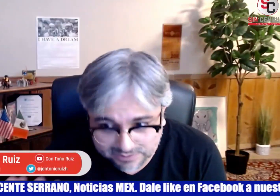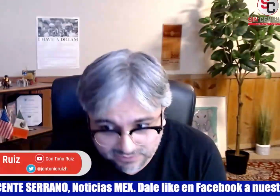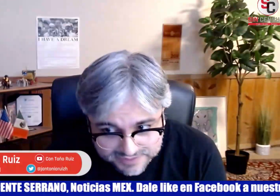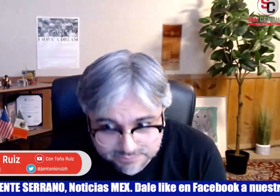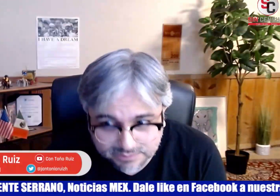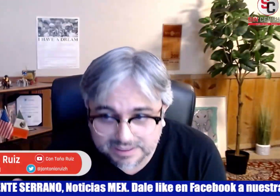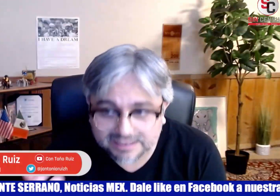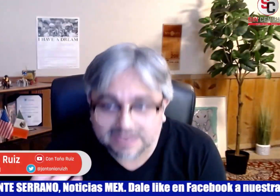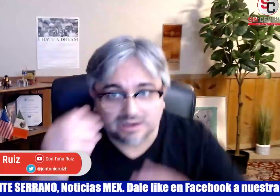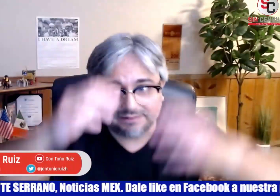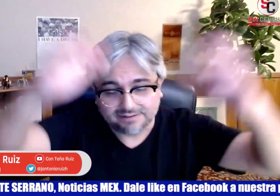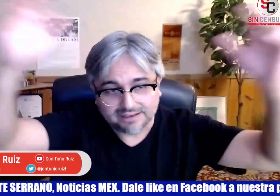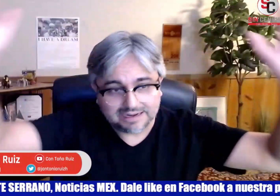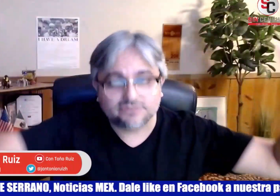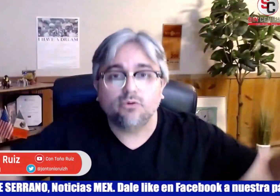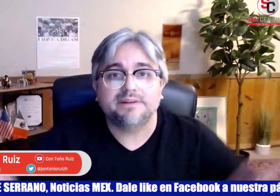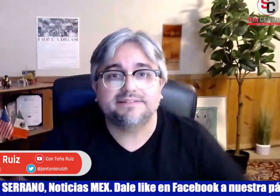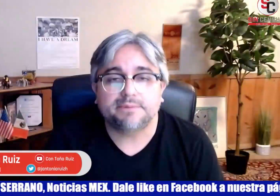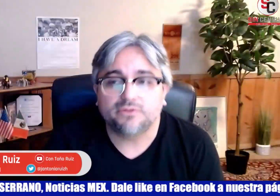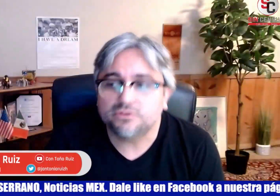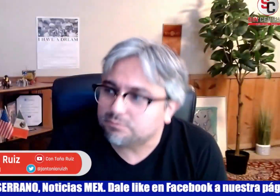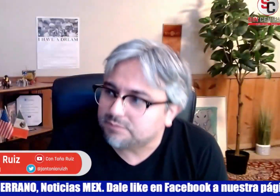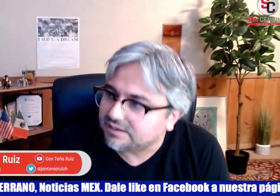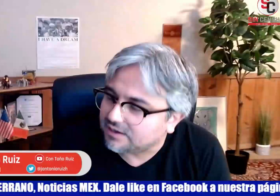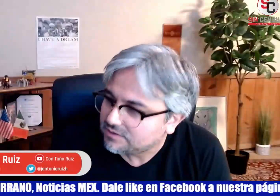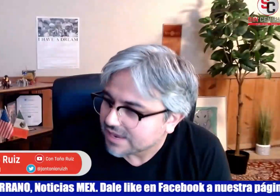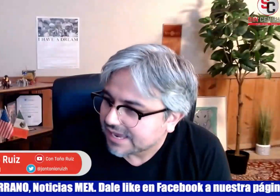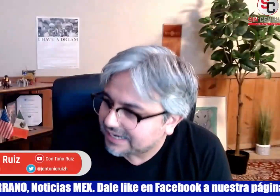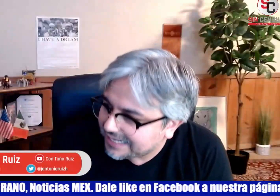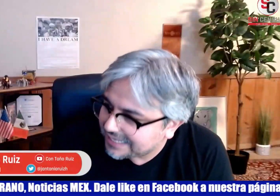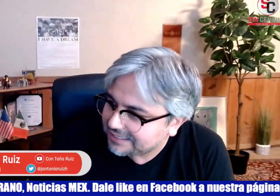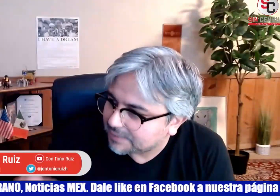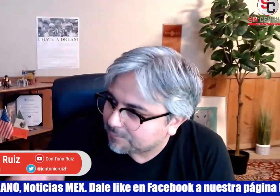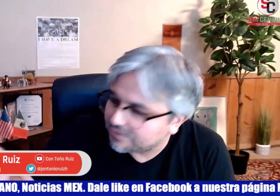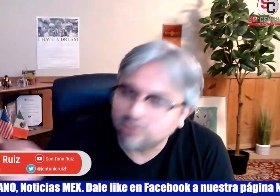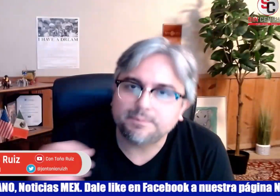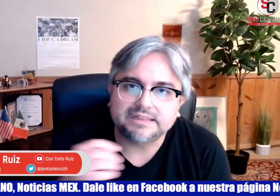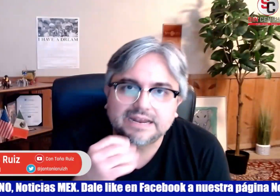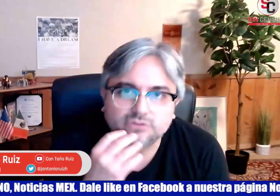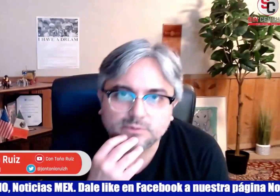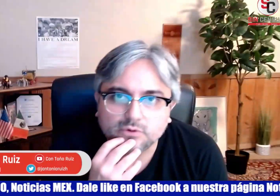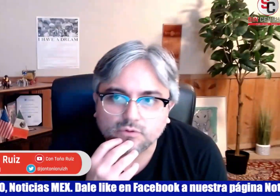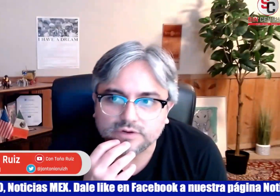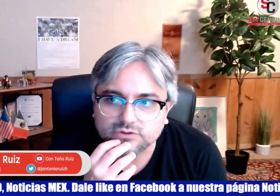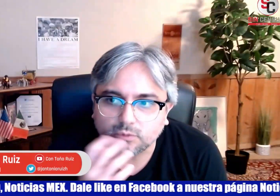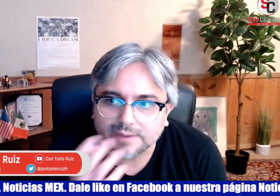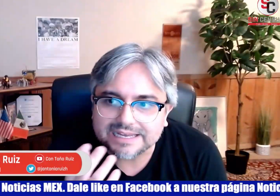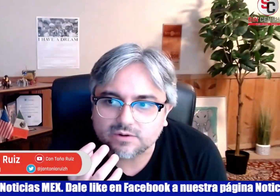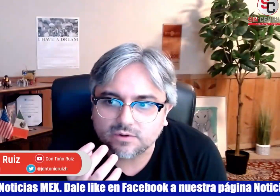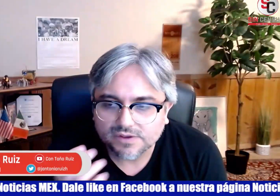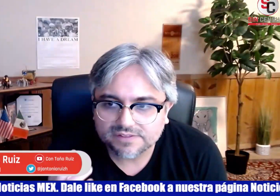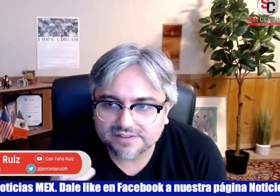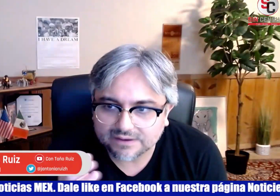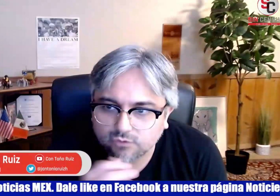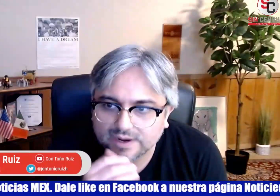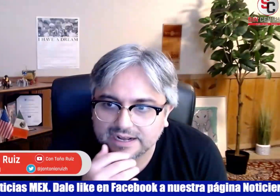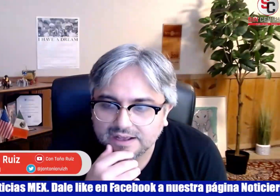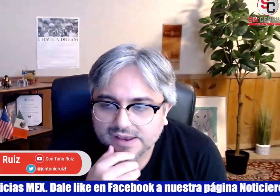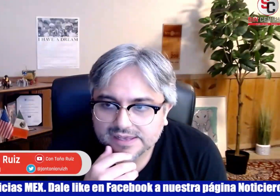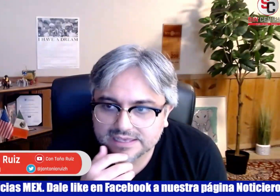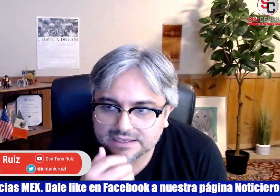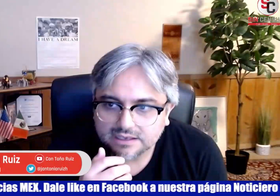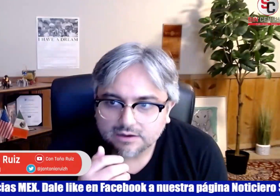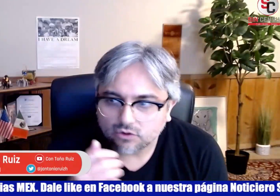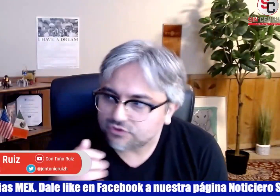el periodismo en México, las cumbres del periodismo en México, creen que pueden opinar sobre un conflicto bélico desde